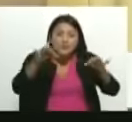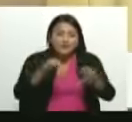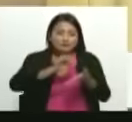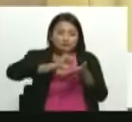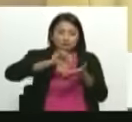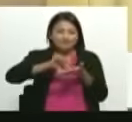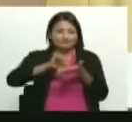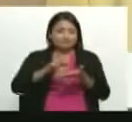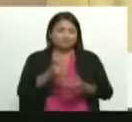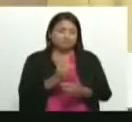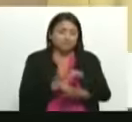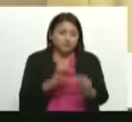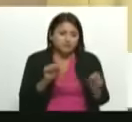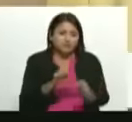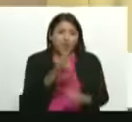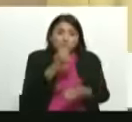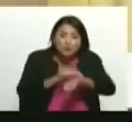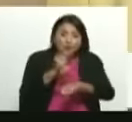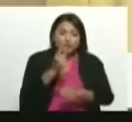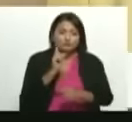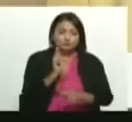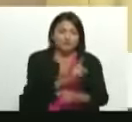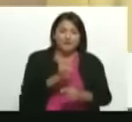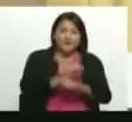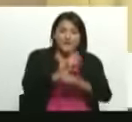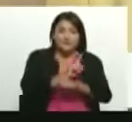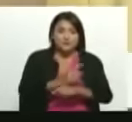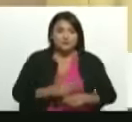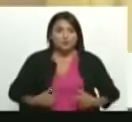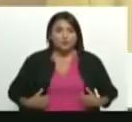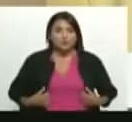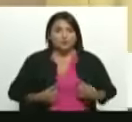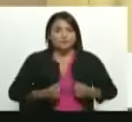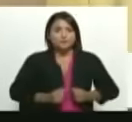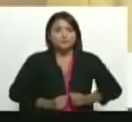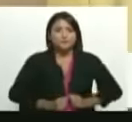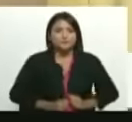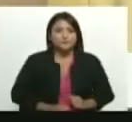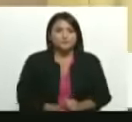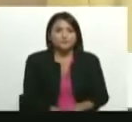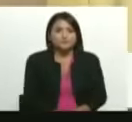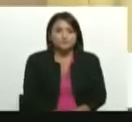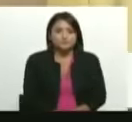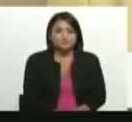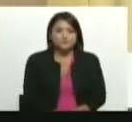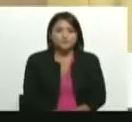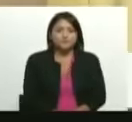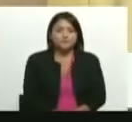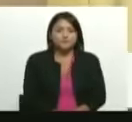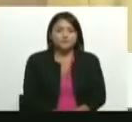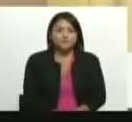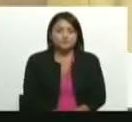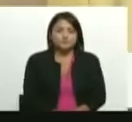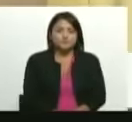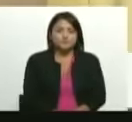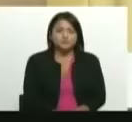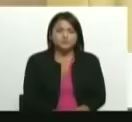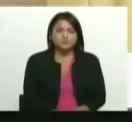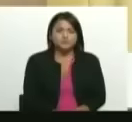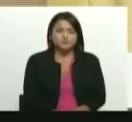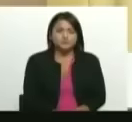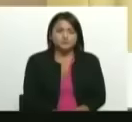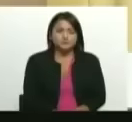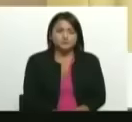y mucho menos no había en las colas esa cantidad de personas que dicen que votaron.